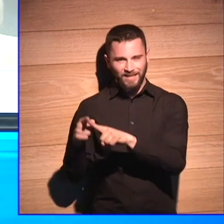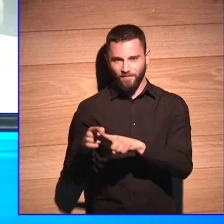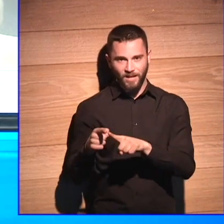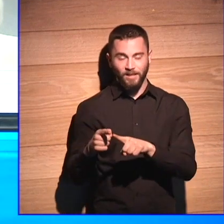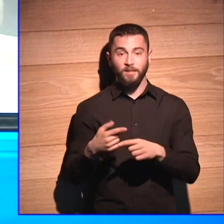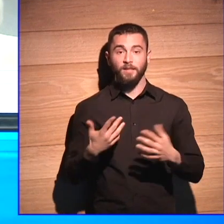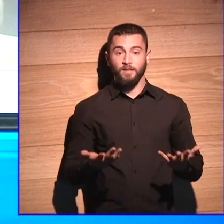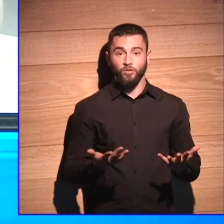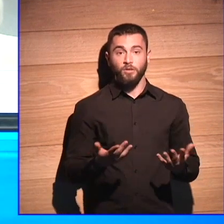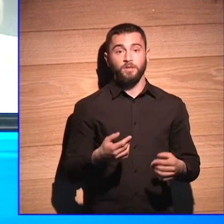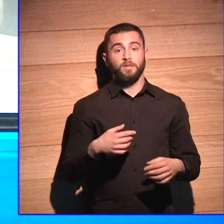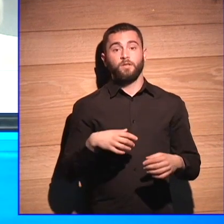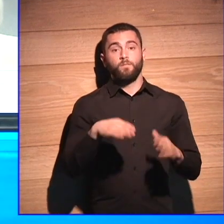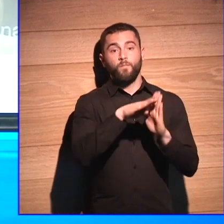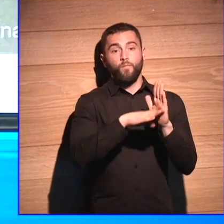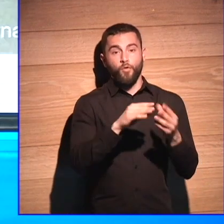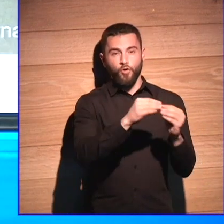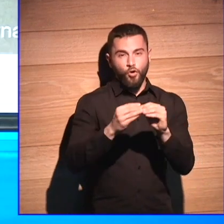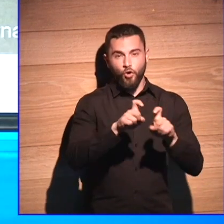esto de que sean fáciles de programar.